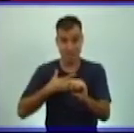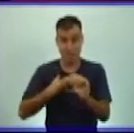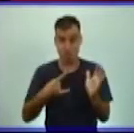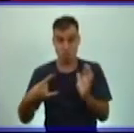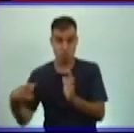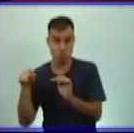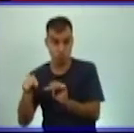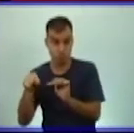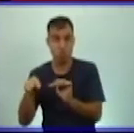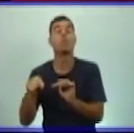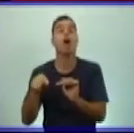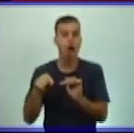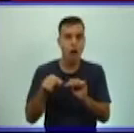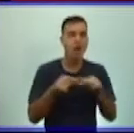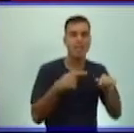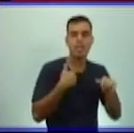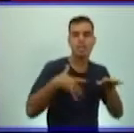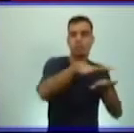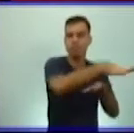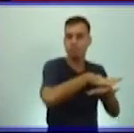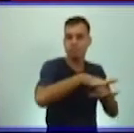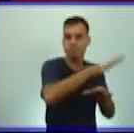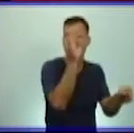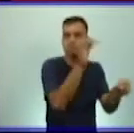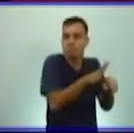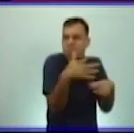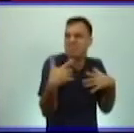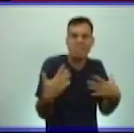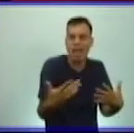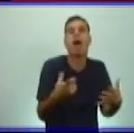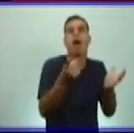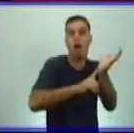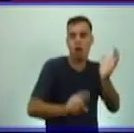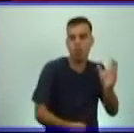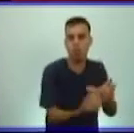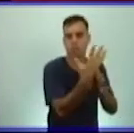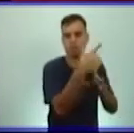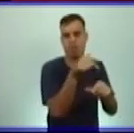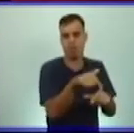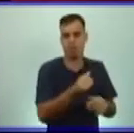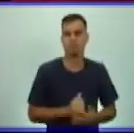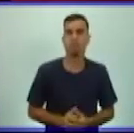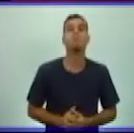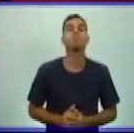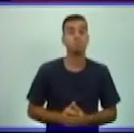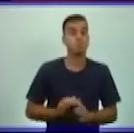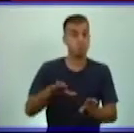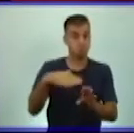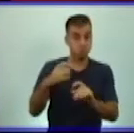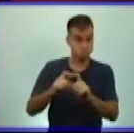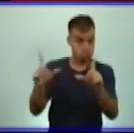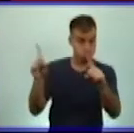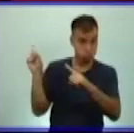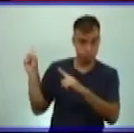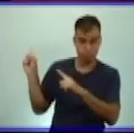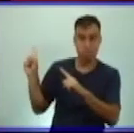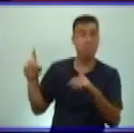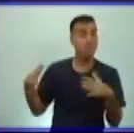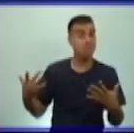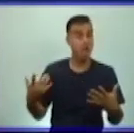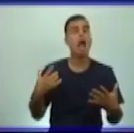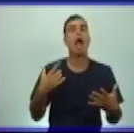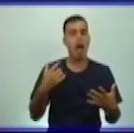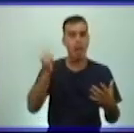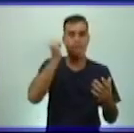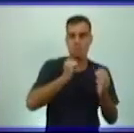el contorno en el cual se origina esta corriente. En la próxima diapositiva les estoy